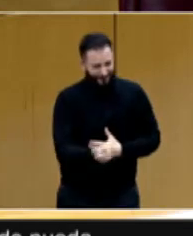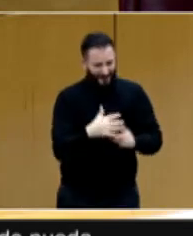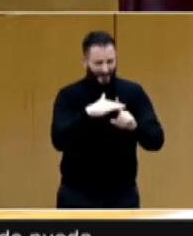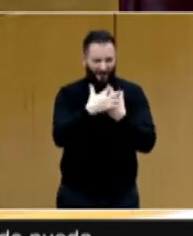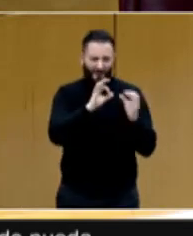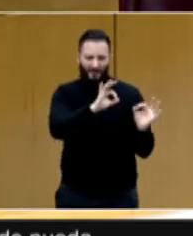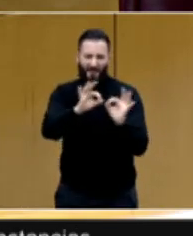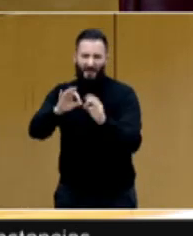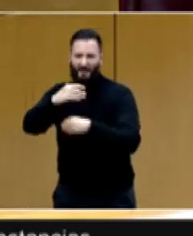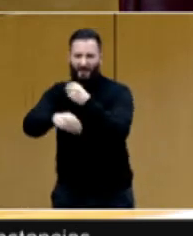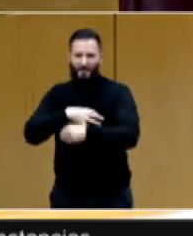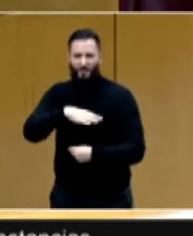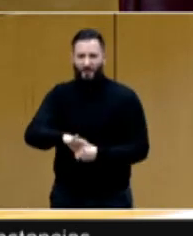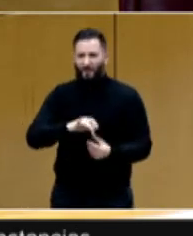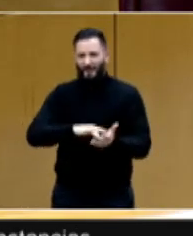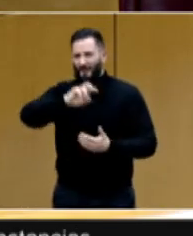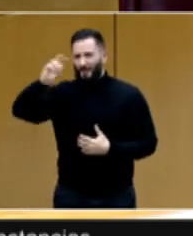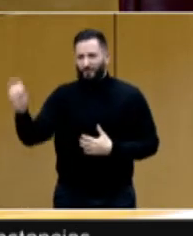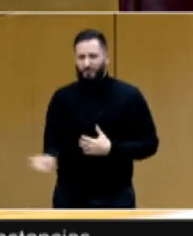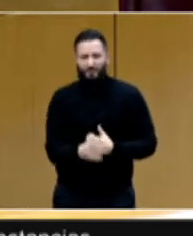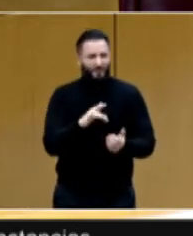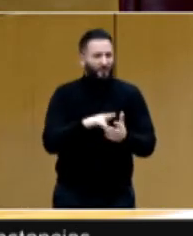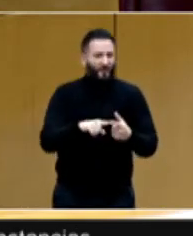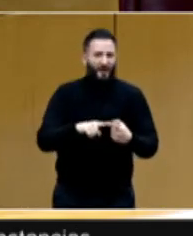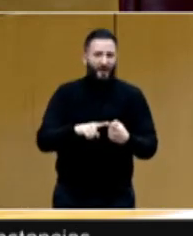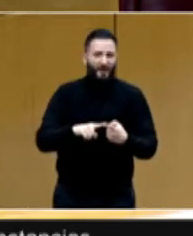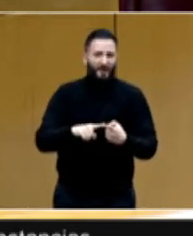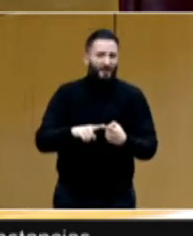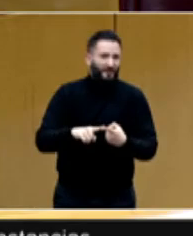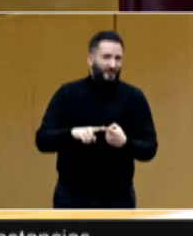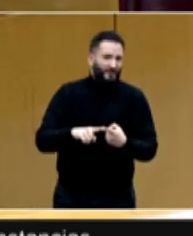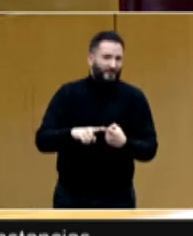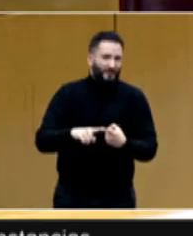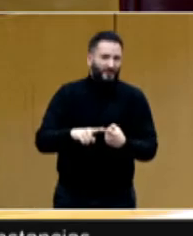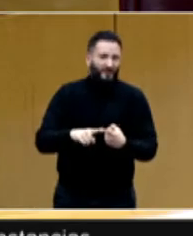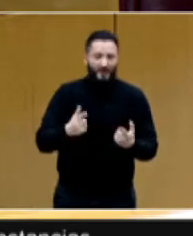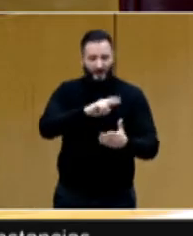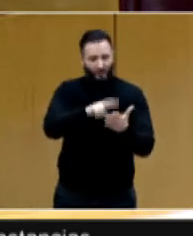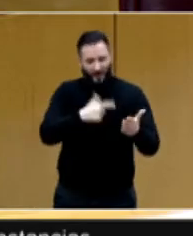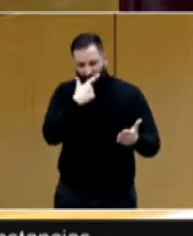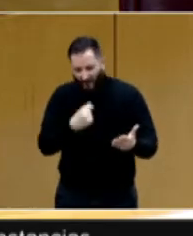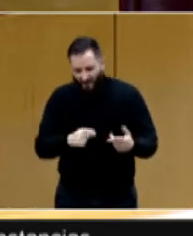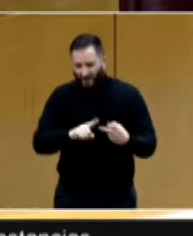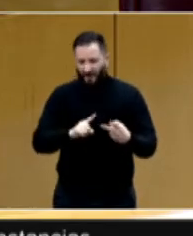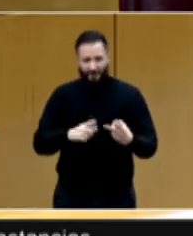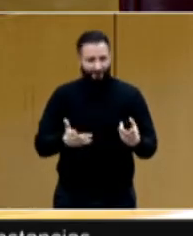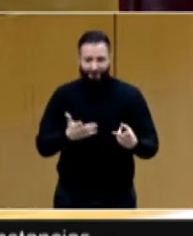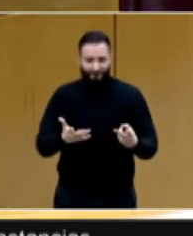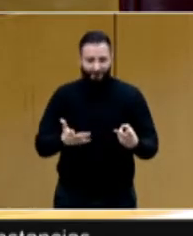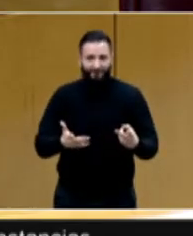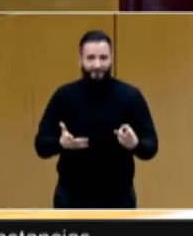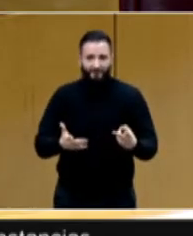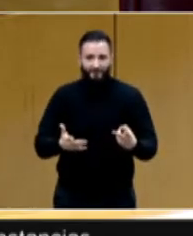ajustes del procedimiento es muy variado está el sistema de lectura de lectura fácil en fin hay Y esto